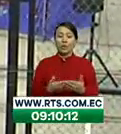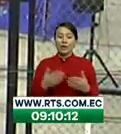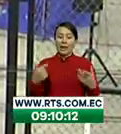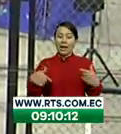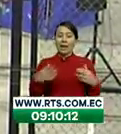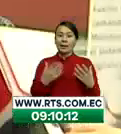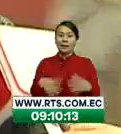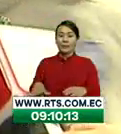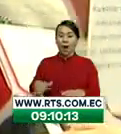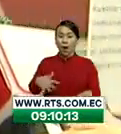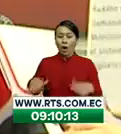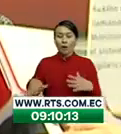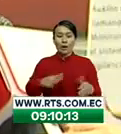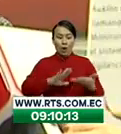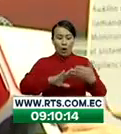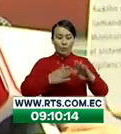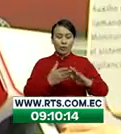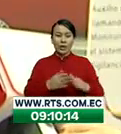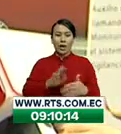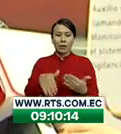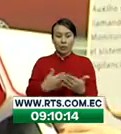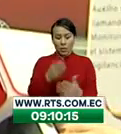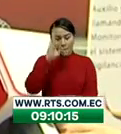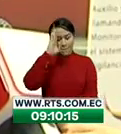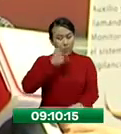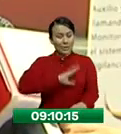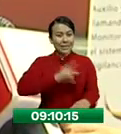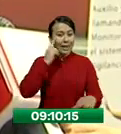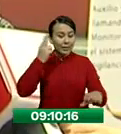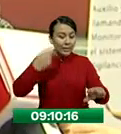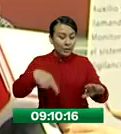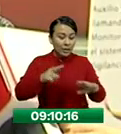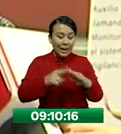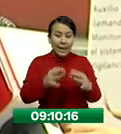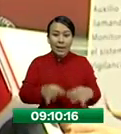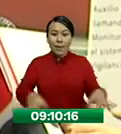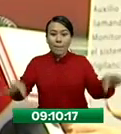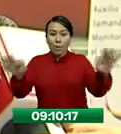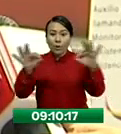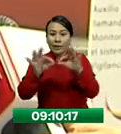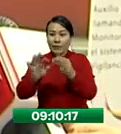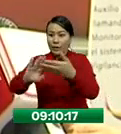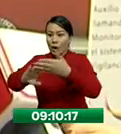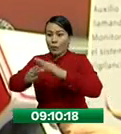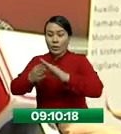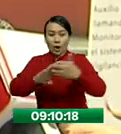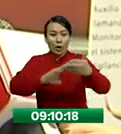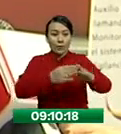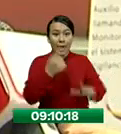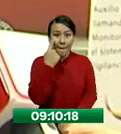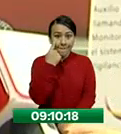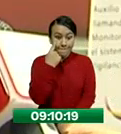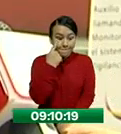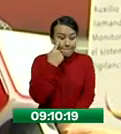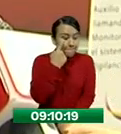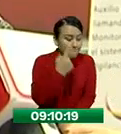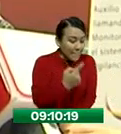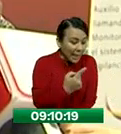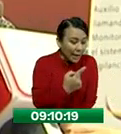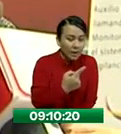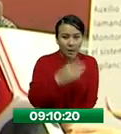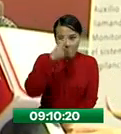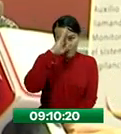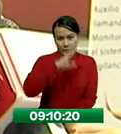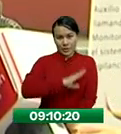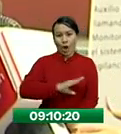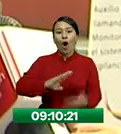en coordinación con la comunidad y la Policía Nacional son importantes, tomando en consideración que la comunidad es el ojo de la policía. Y